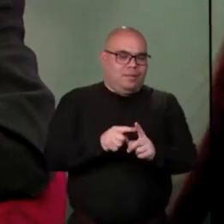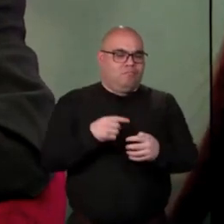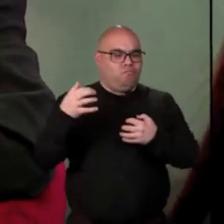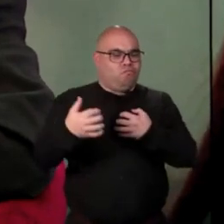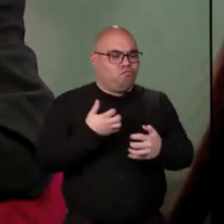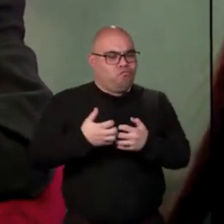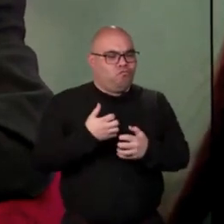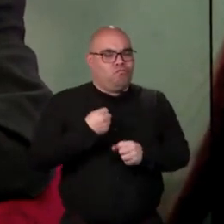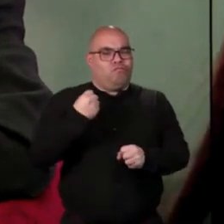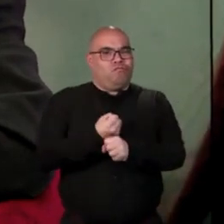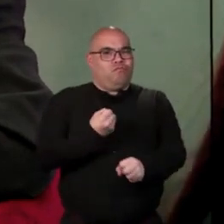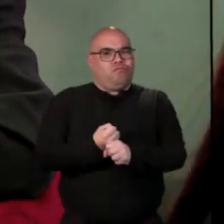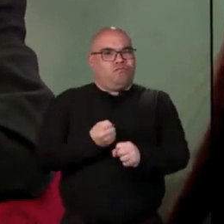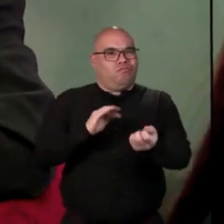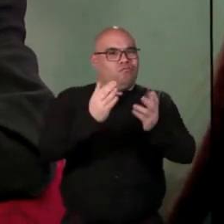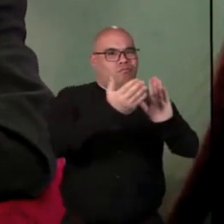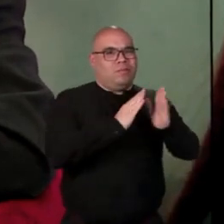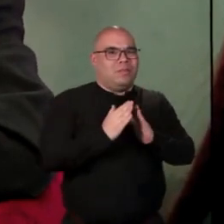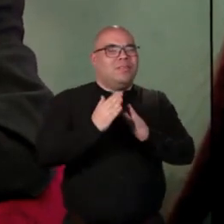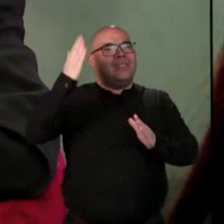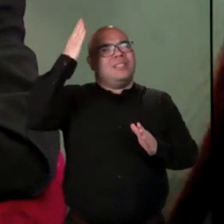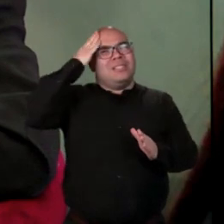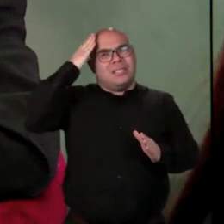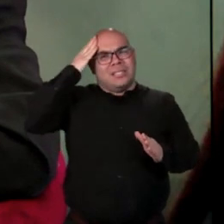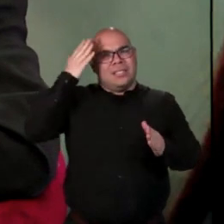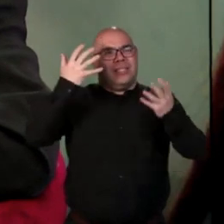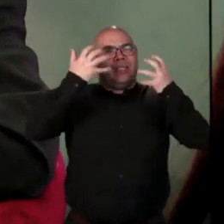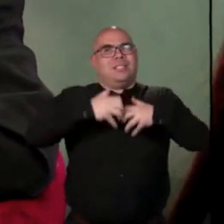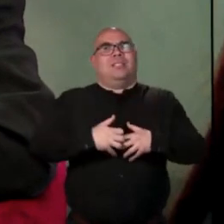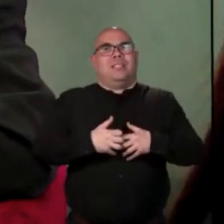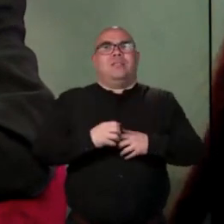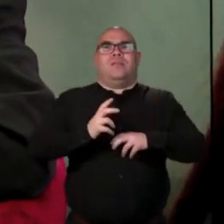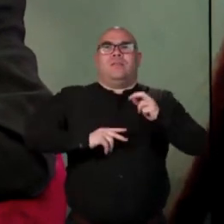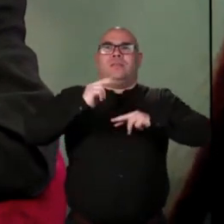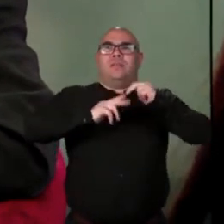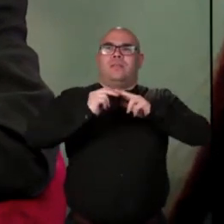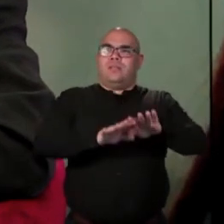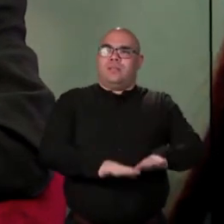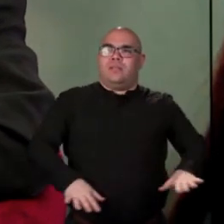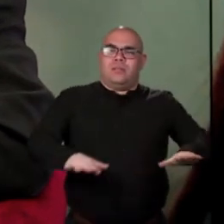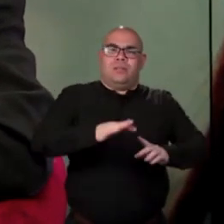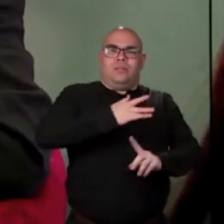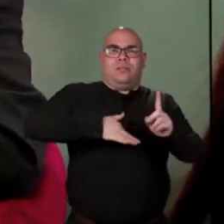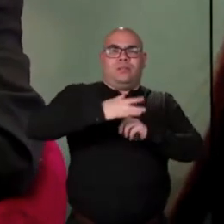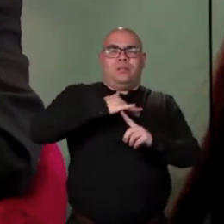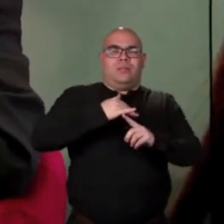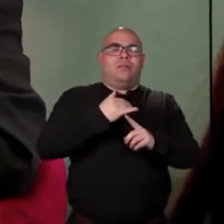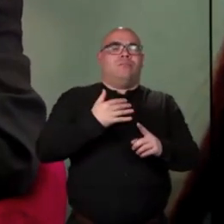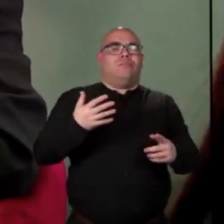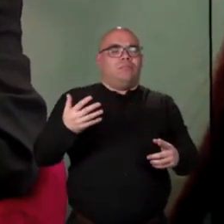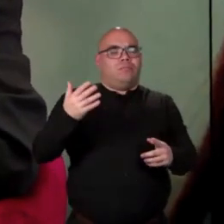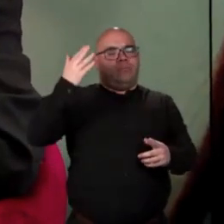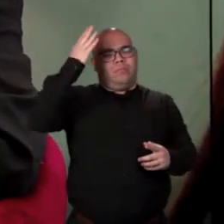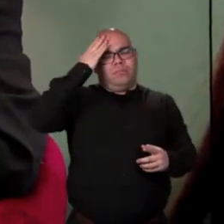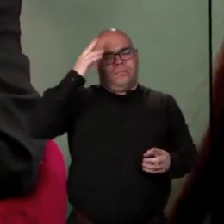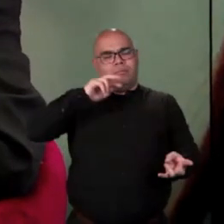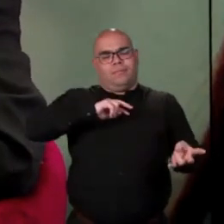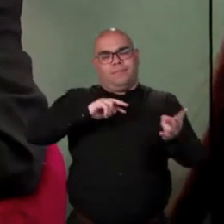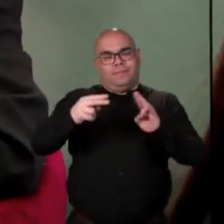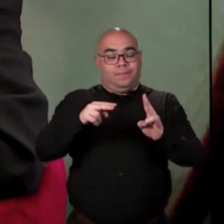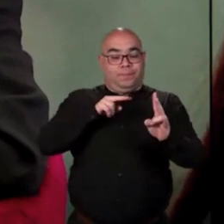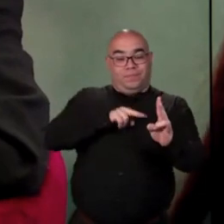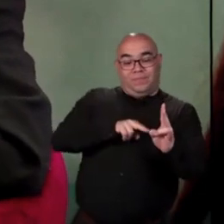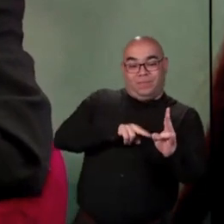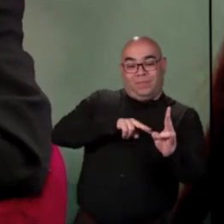precisamente de los mecanismos de comprensión del entorno, del contexto, y desde esa perspectiva poder identificar